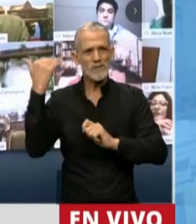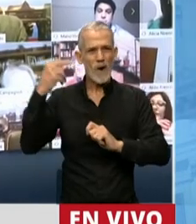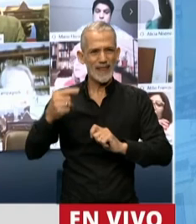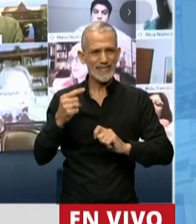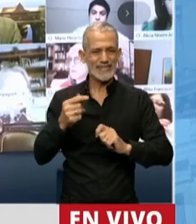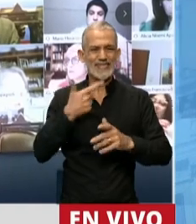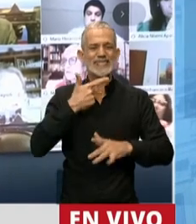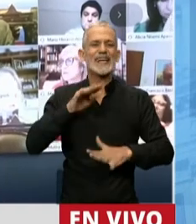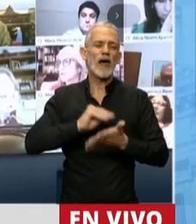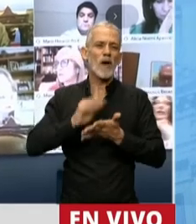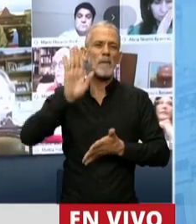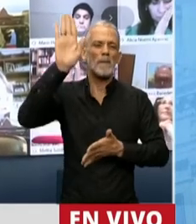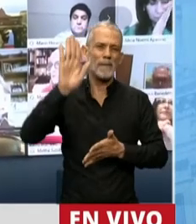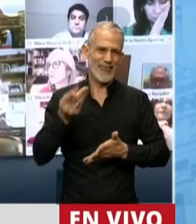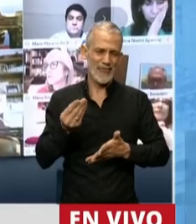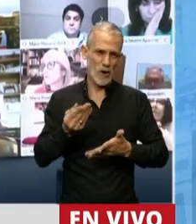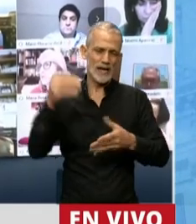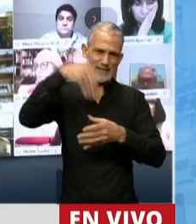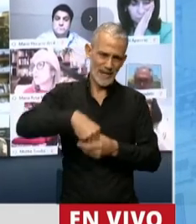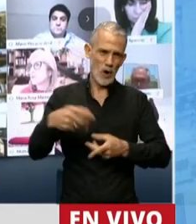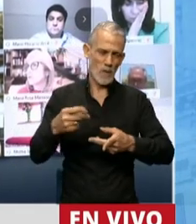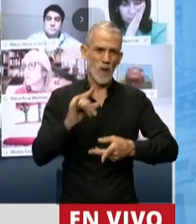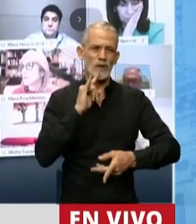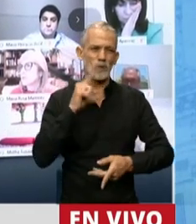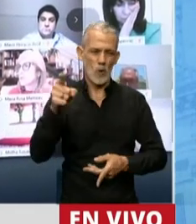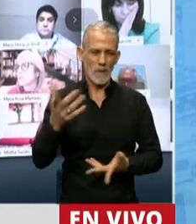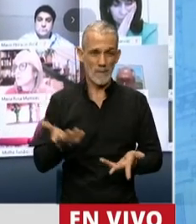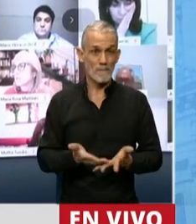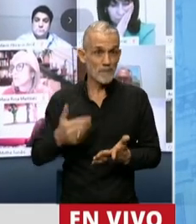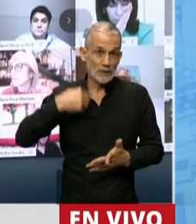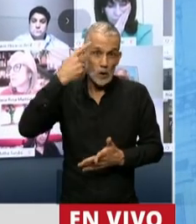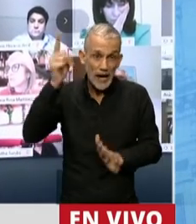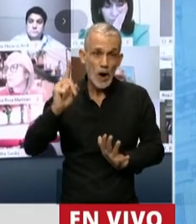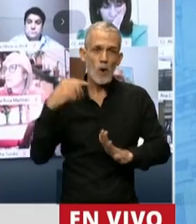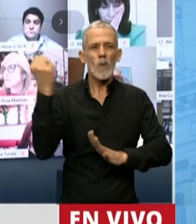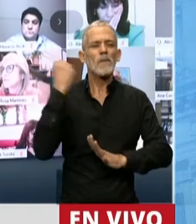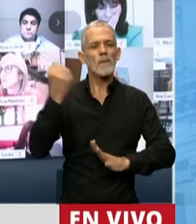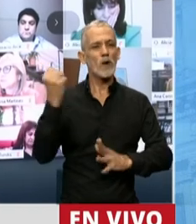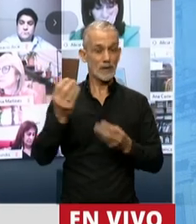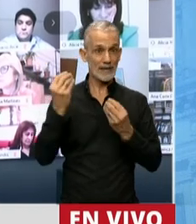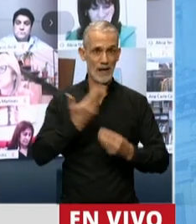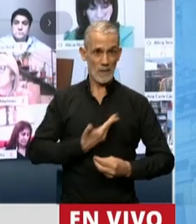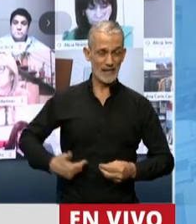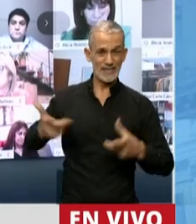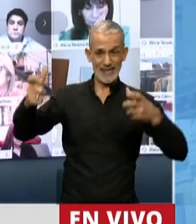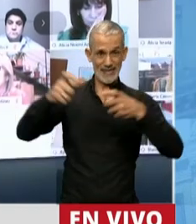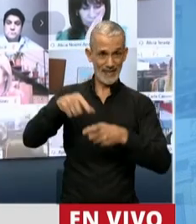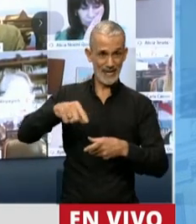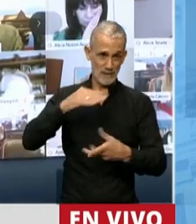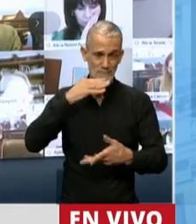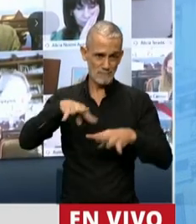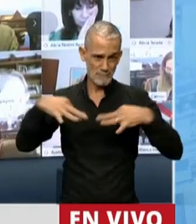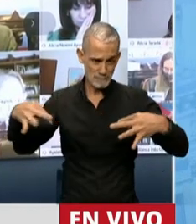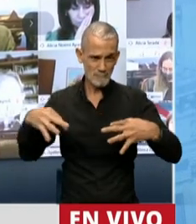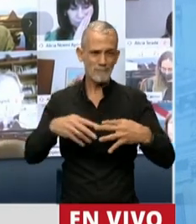esto en el Senado de la Nación. Así que me parece que es muy importante que el presidente de la Cámara y